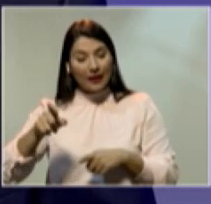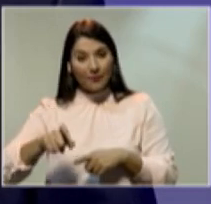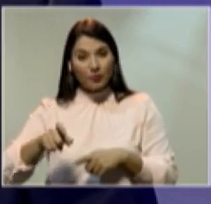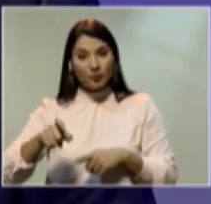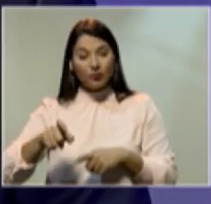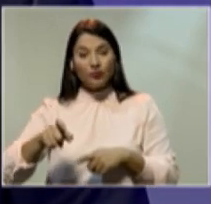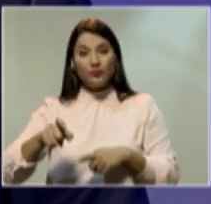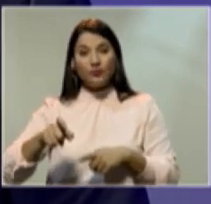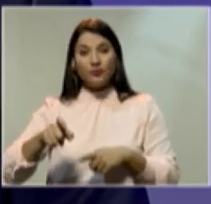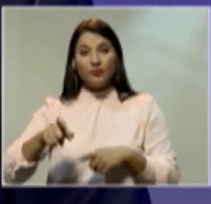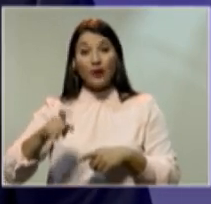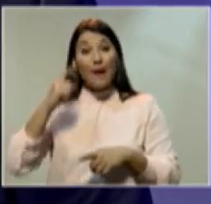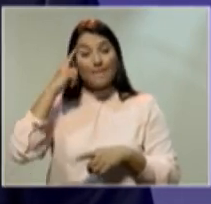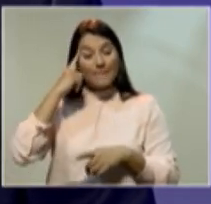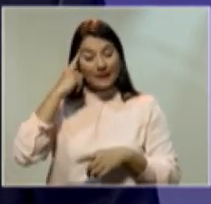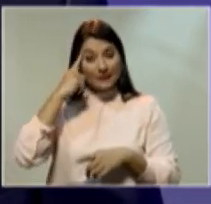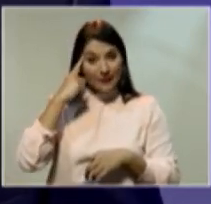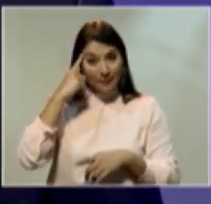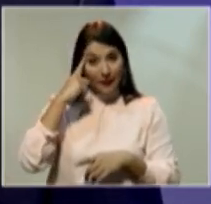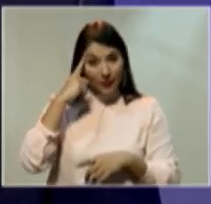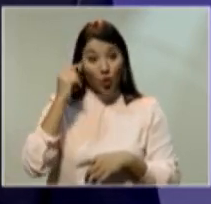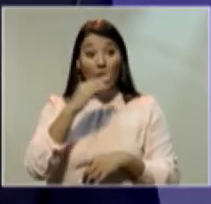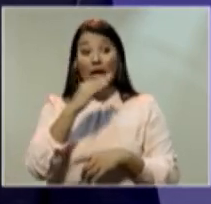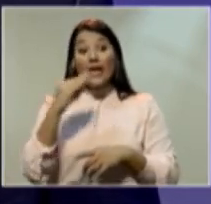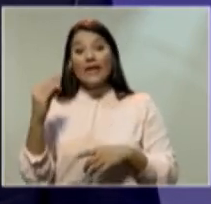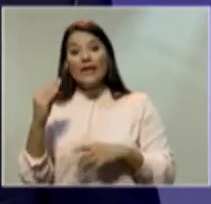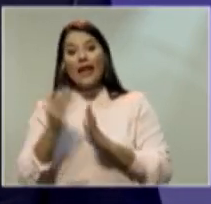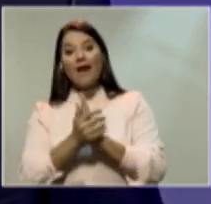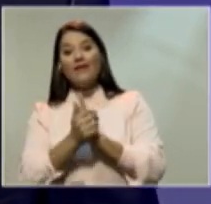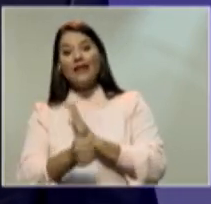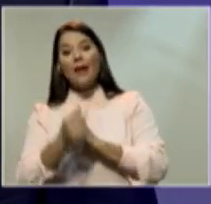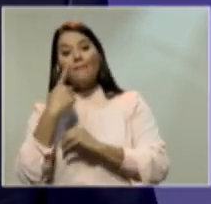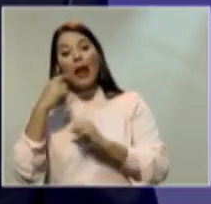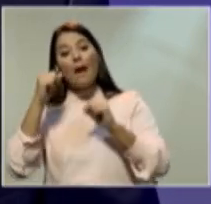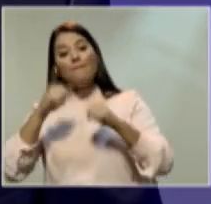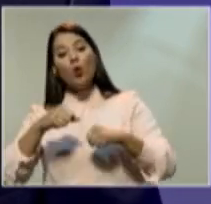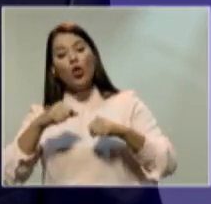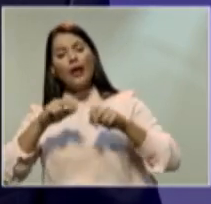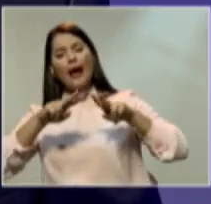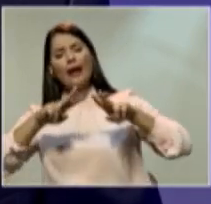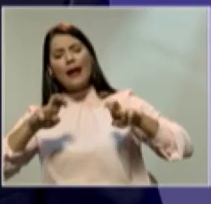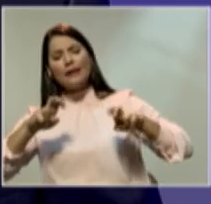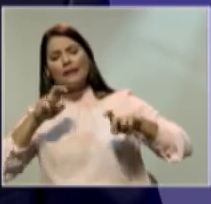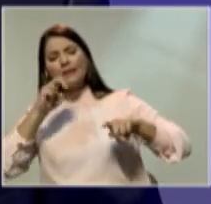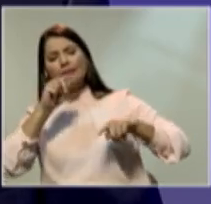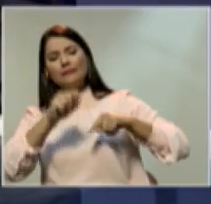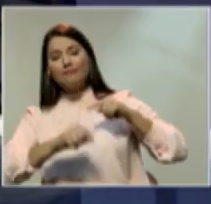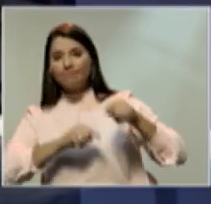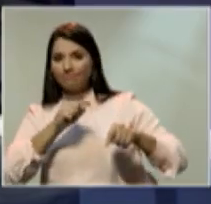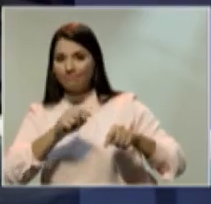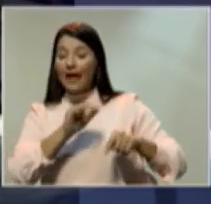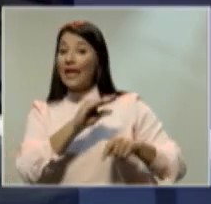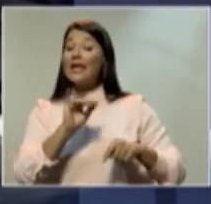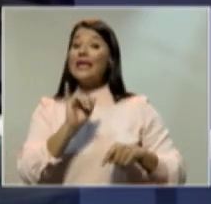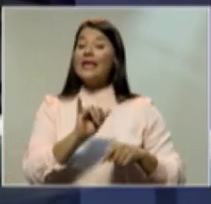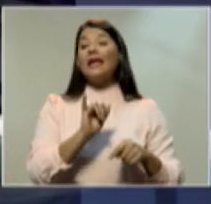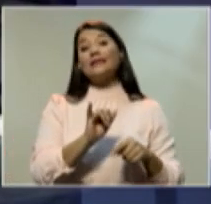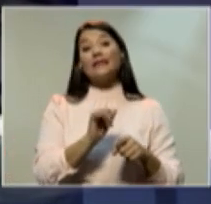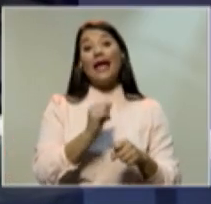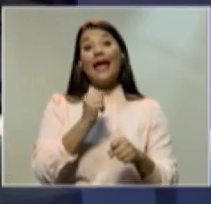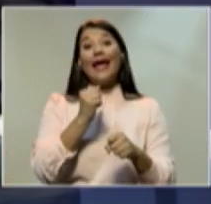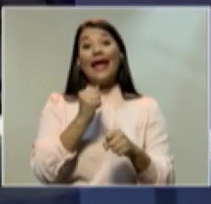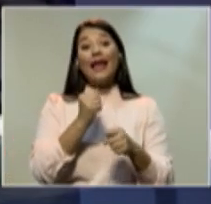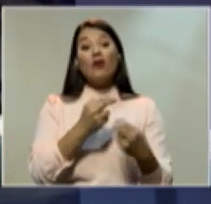eso, pensamiento y crítica. Y esa ha sido la labor histórica de los